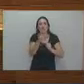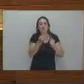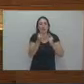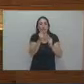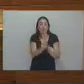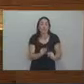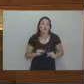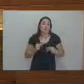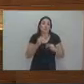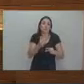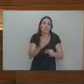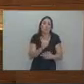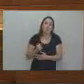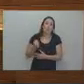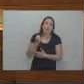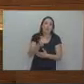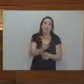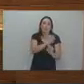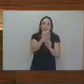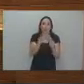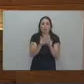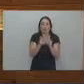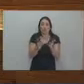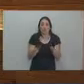el refuerzo de la protección social.